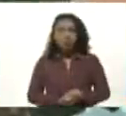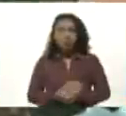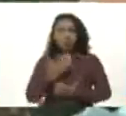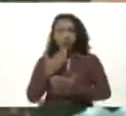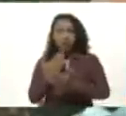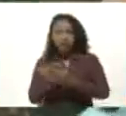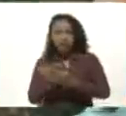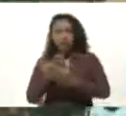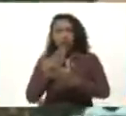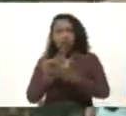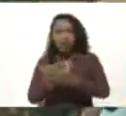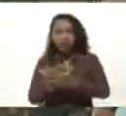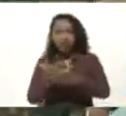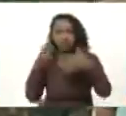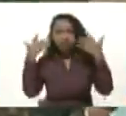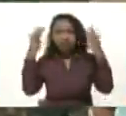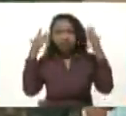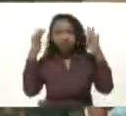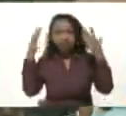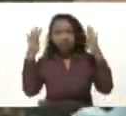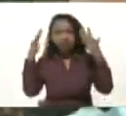gracias.